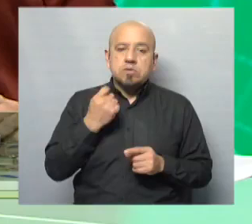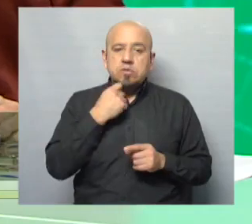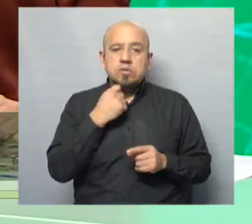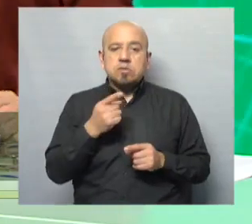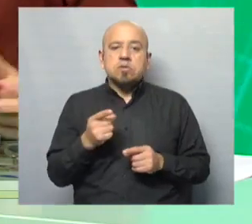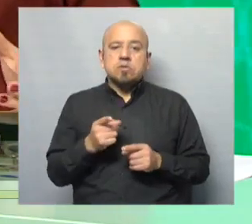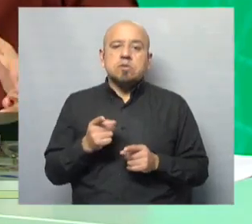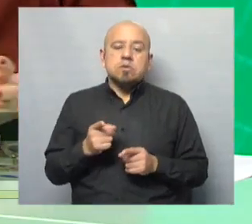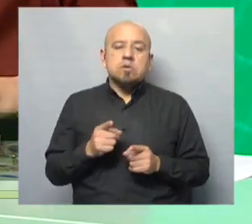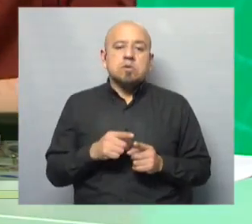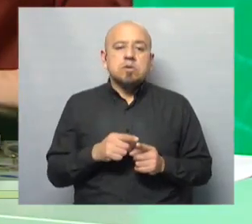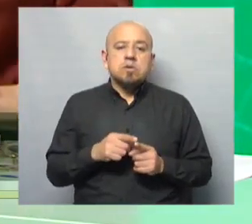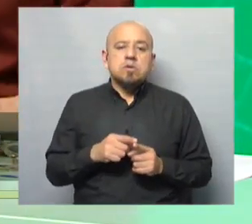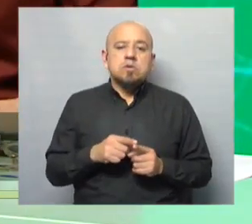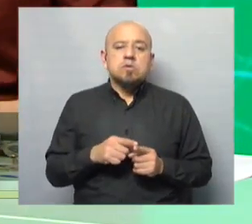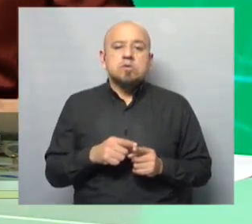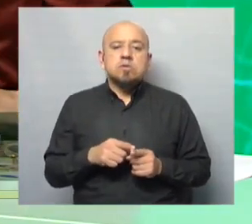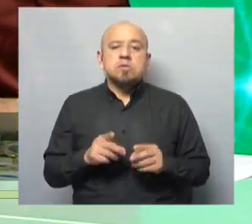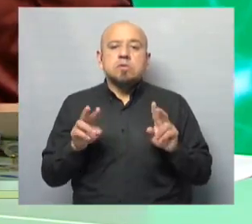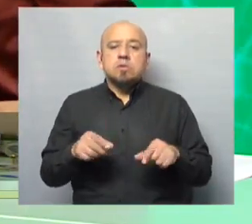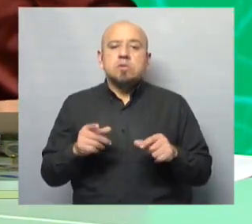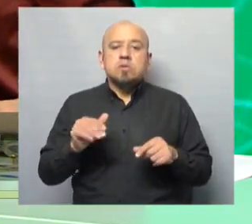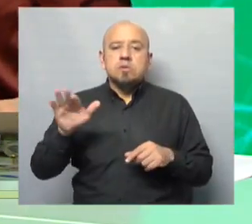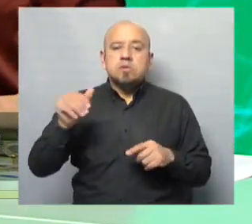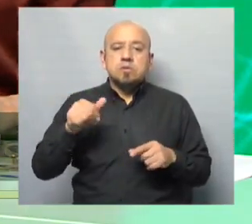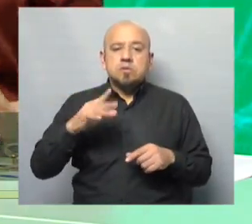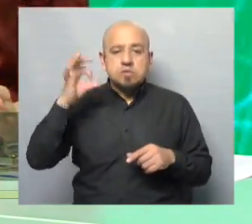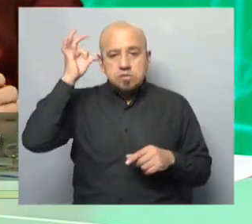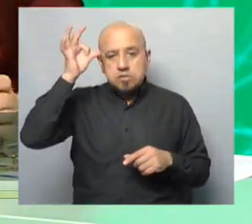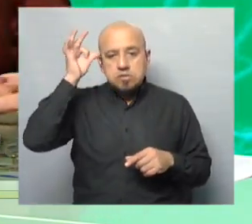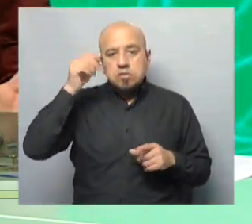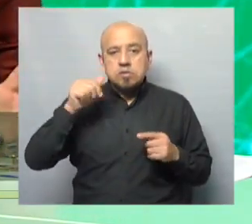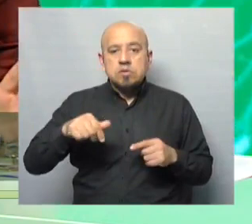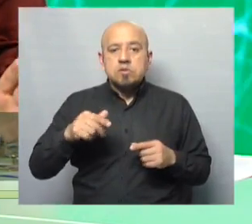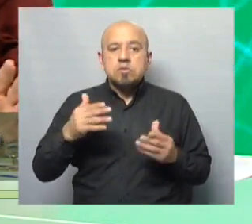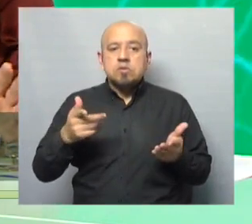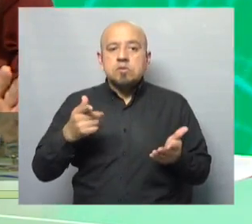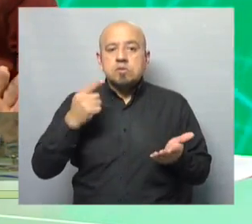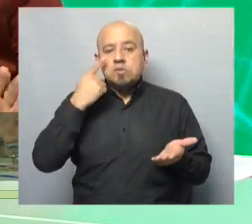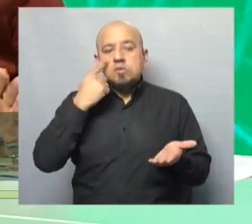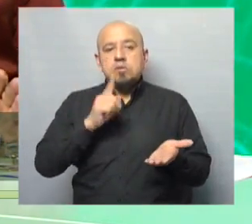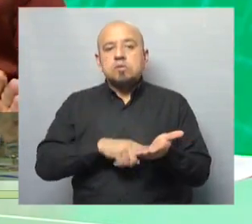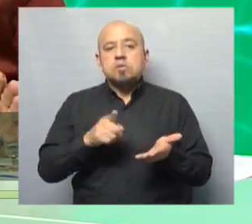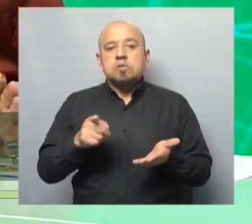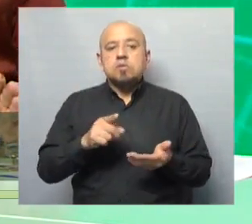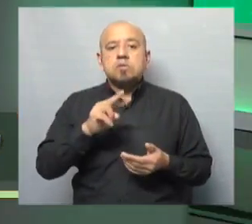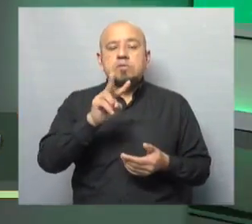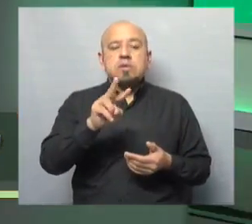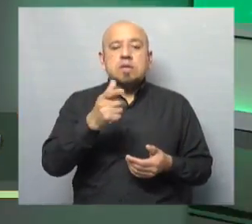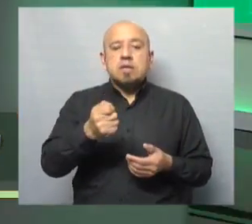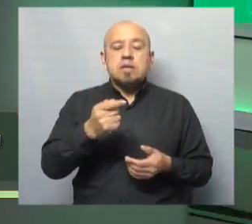bueno en uno de los temas de la convocatoria al senador es esta observación que se hace desde la vertiente artiguista